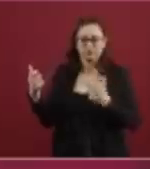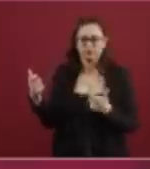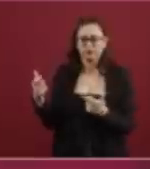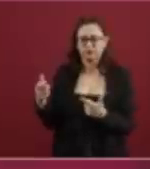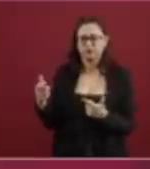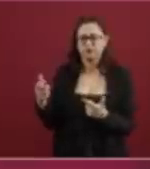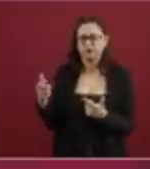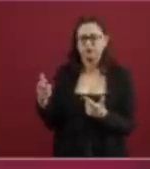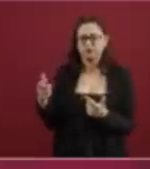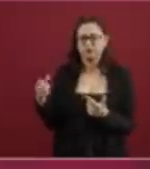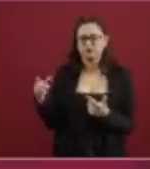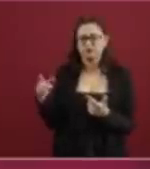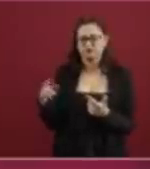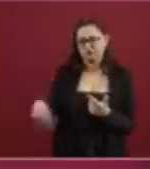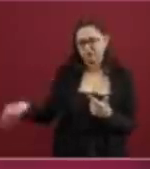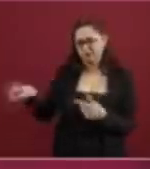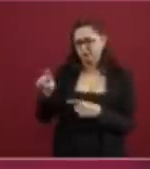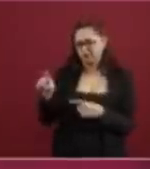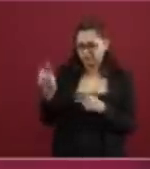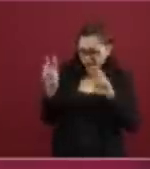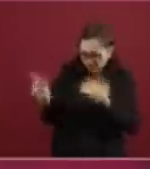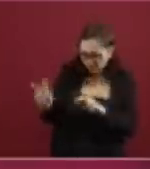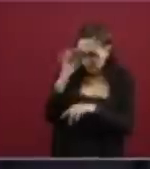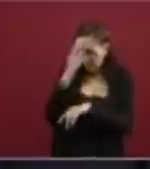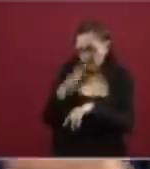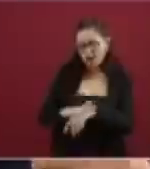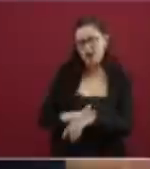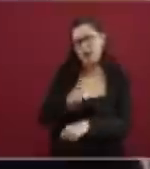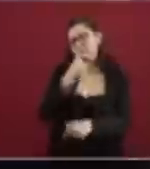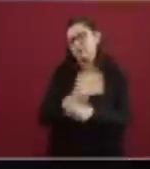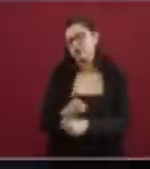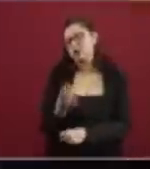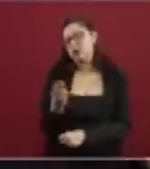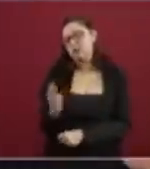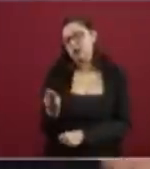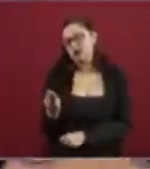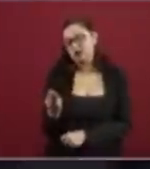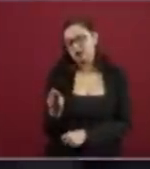establece el día primero para